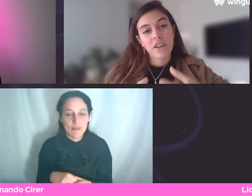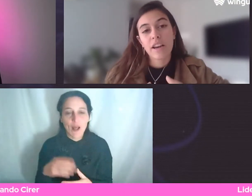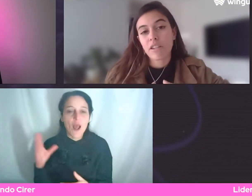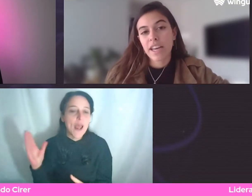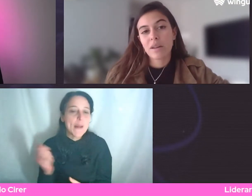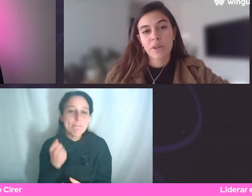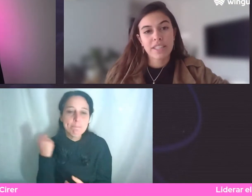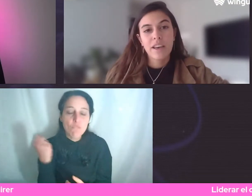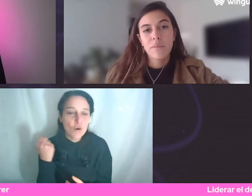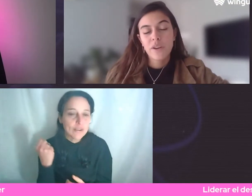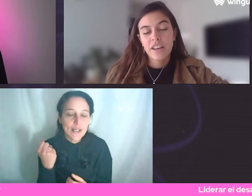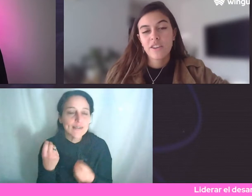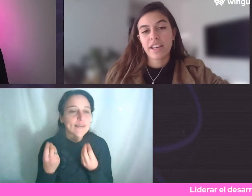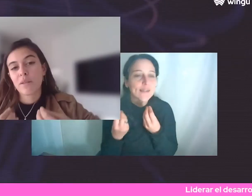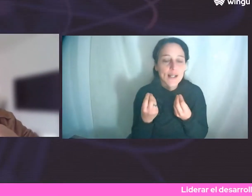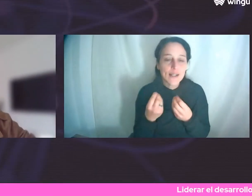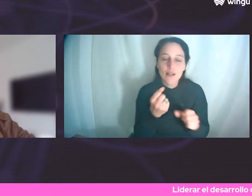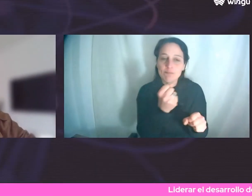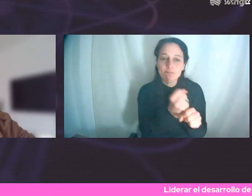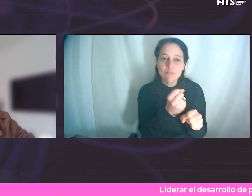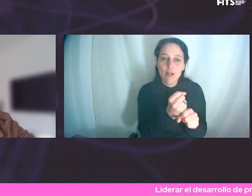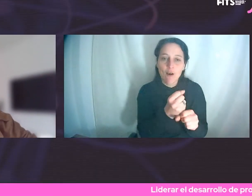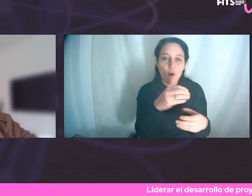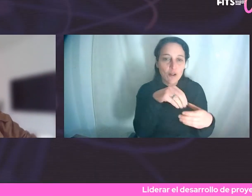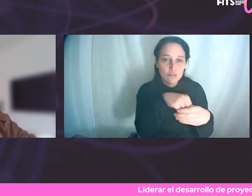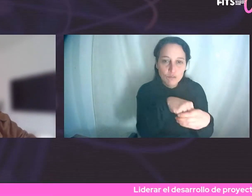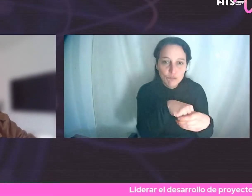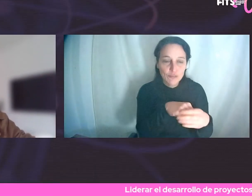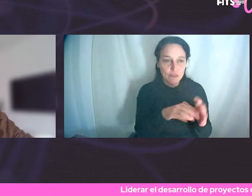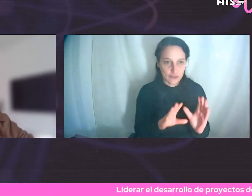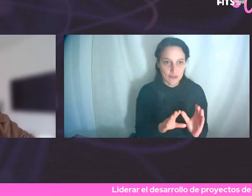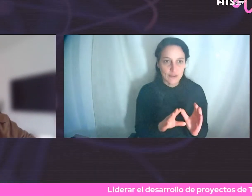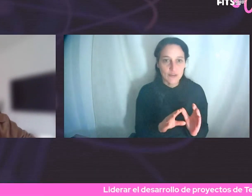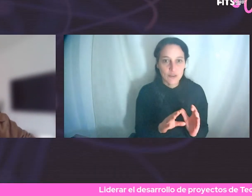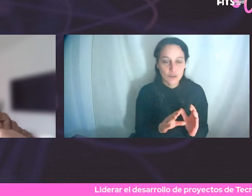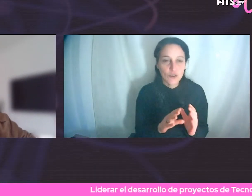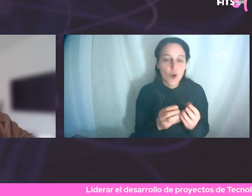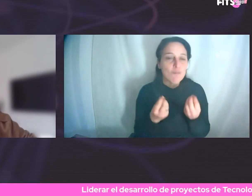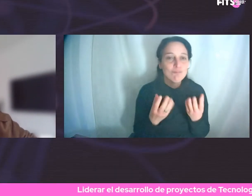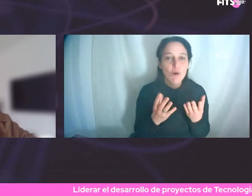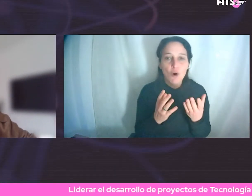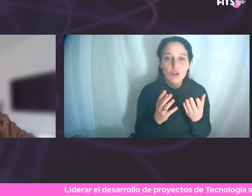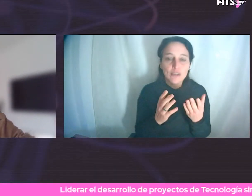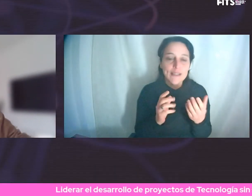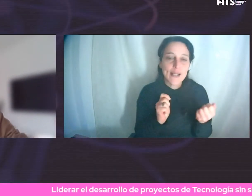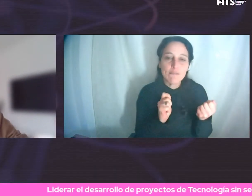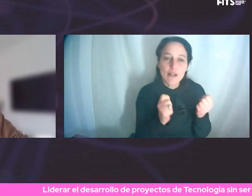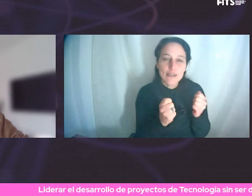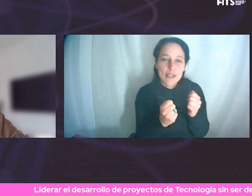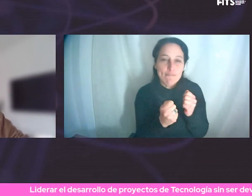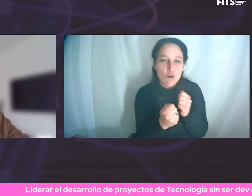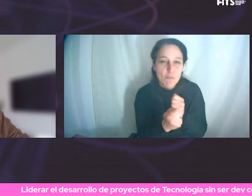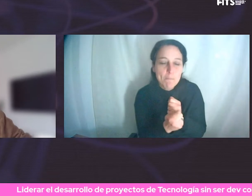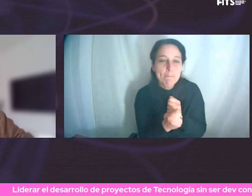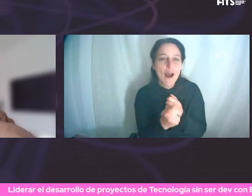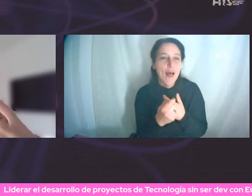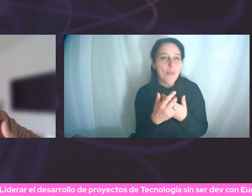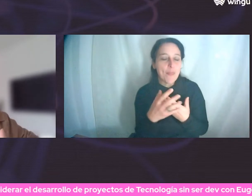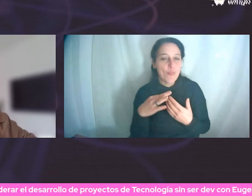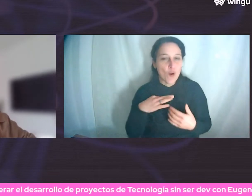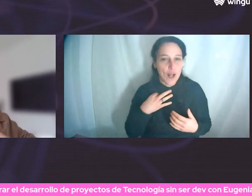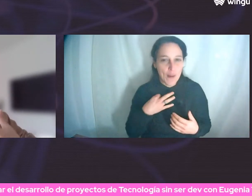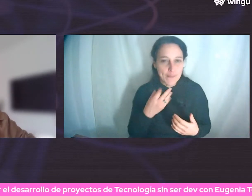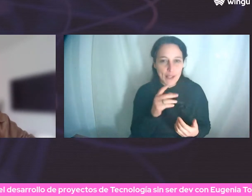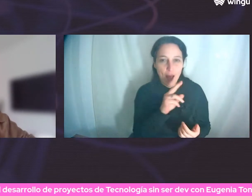inserción laboral, porque sabemos que es lo que realmente transforma la realidad de, no solo de nuestras egresadas, sino también de las